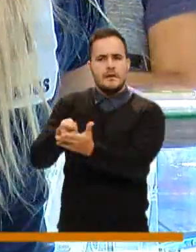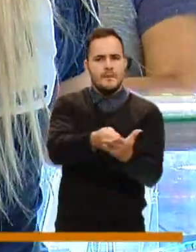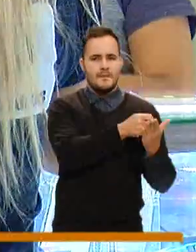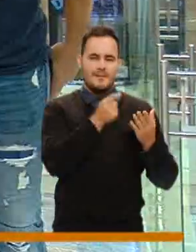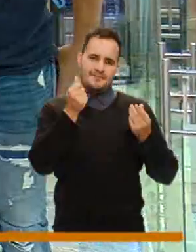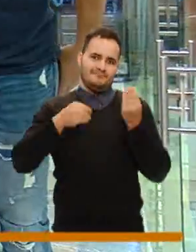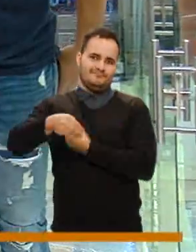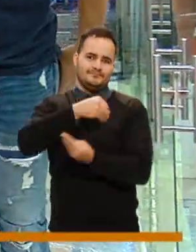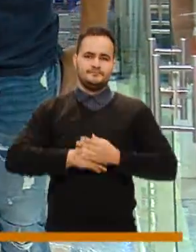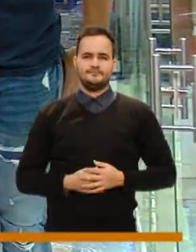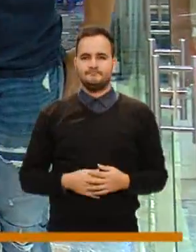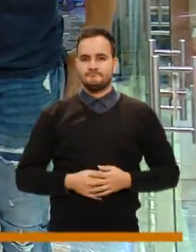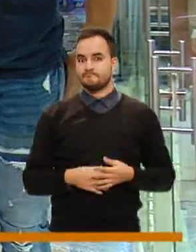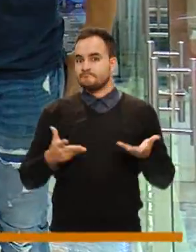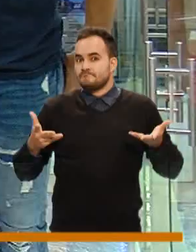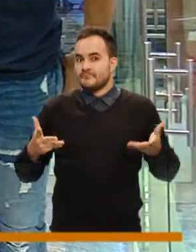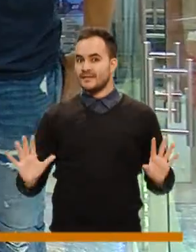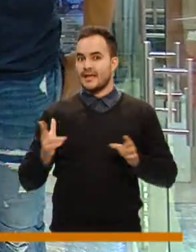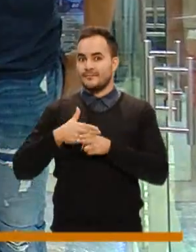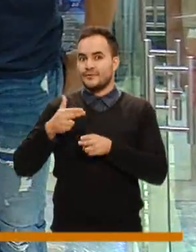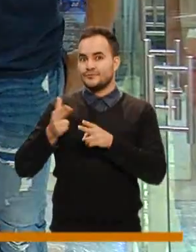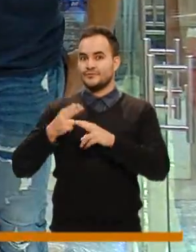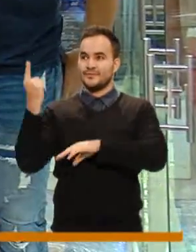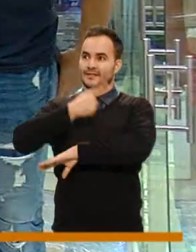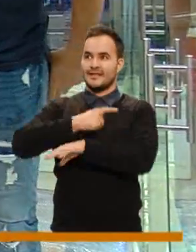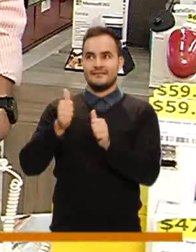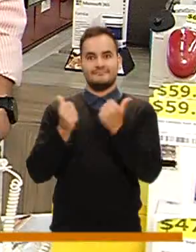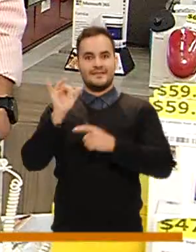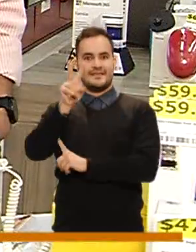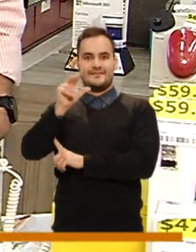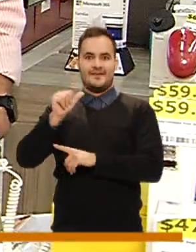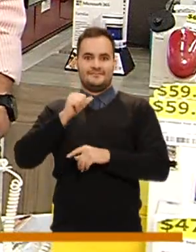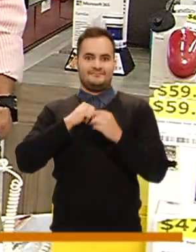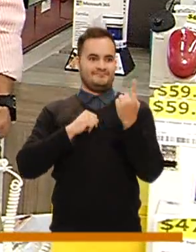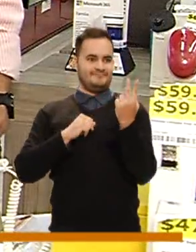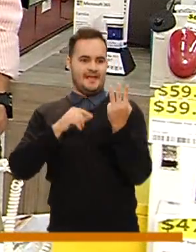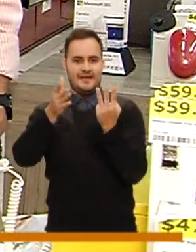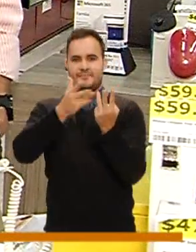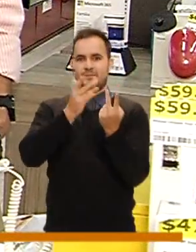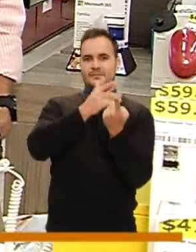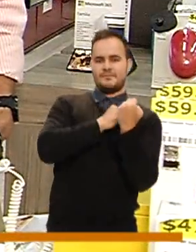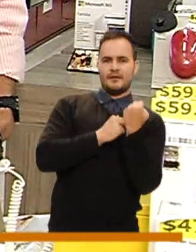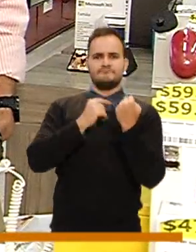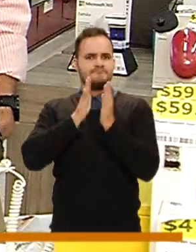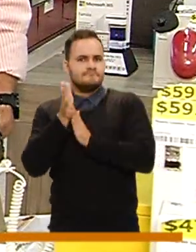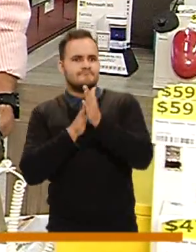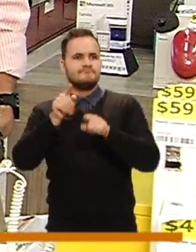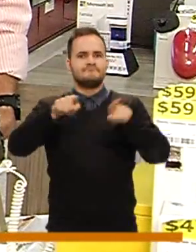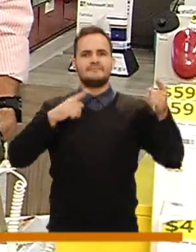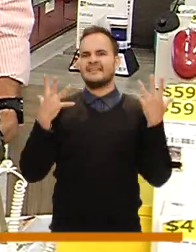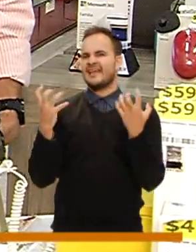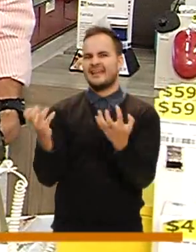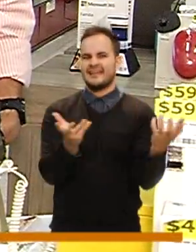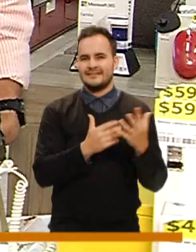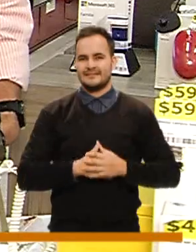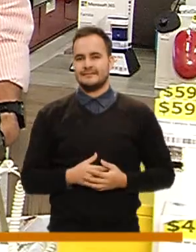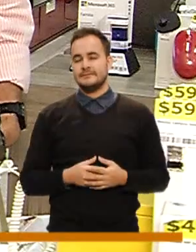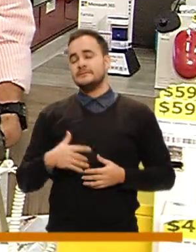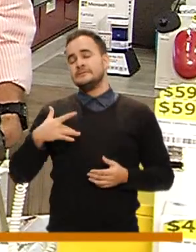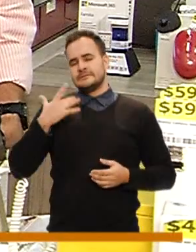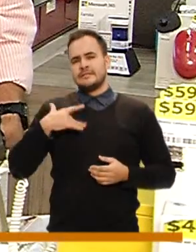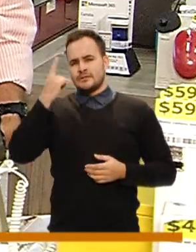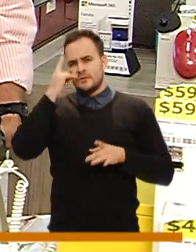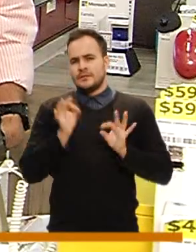funcionarios y empleados respectivamente. Se aproxima el último Día Sin IVA del año. ¿Cuáles son las expectativas? ¿Qué metas hay para esa